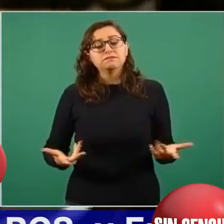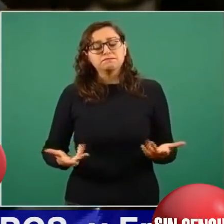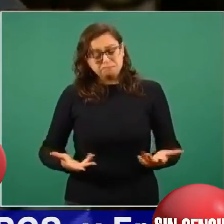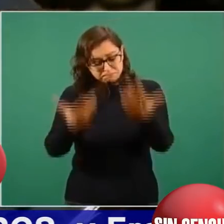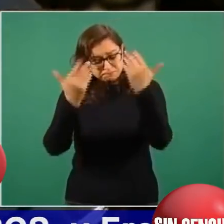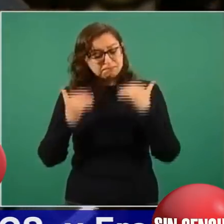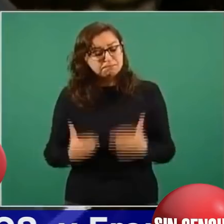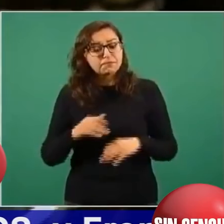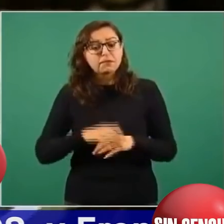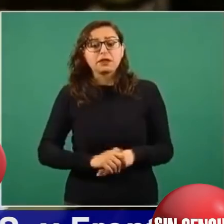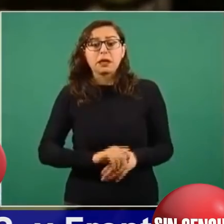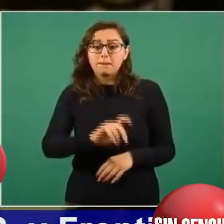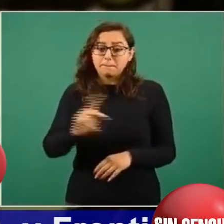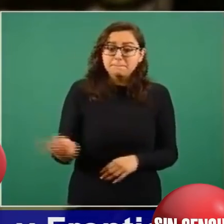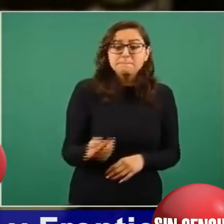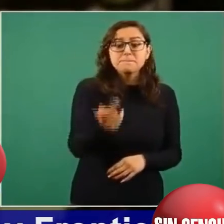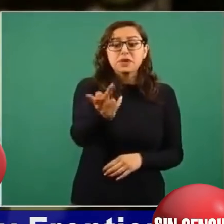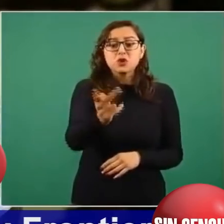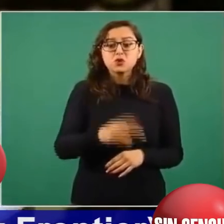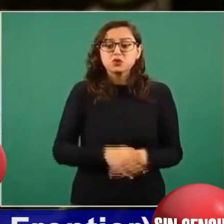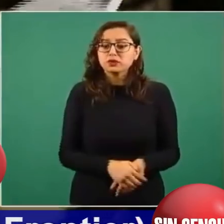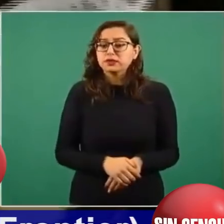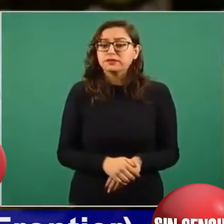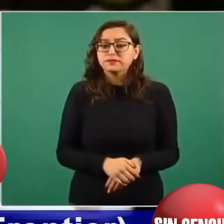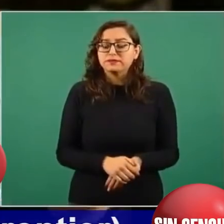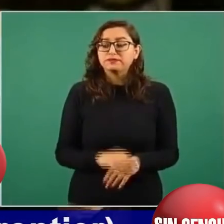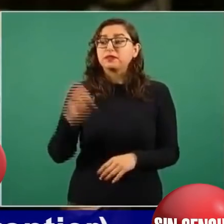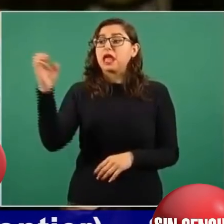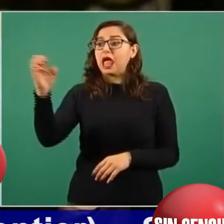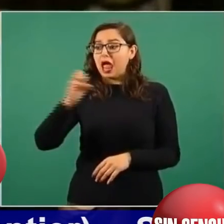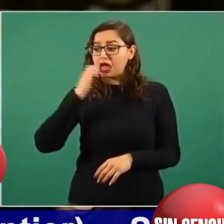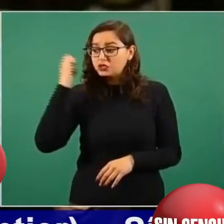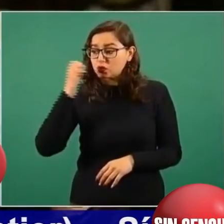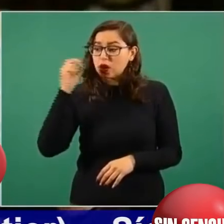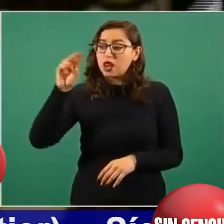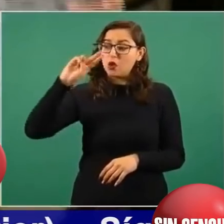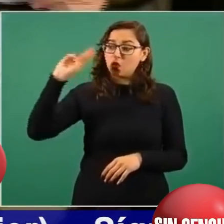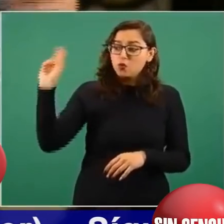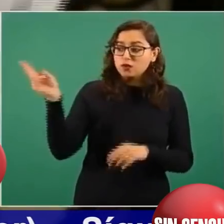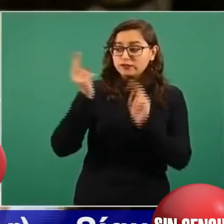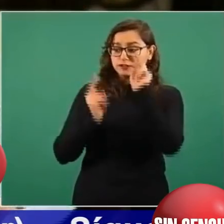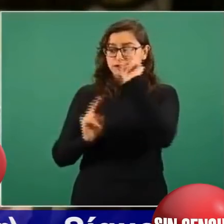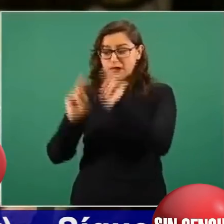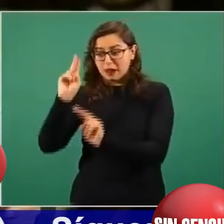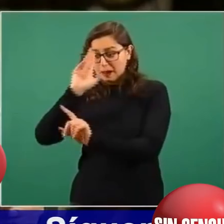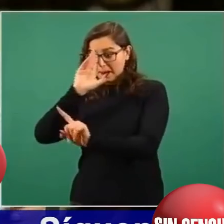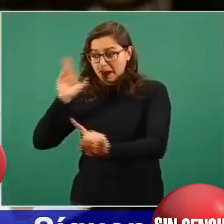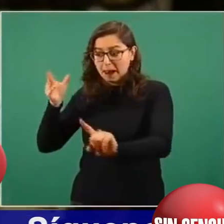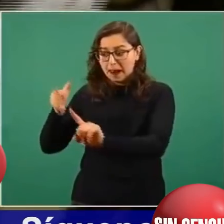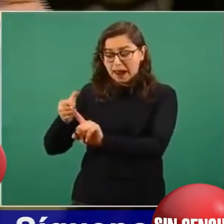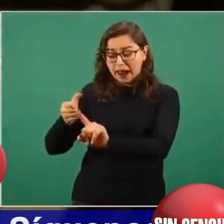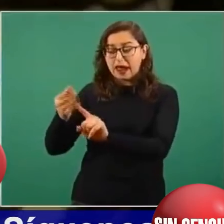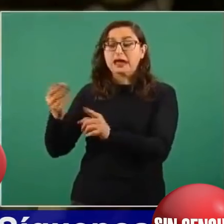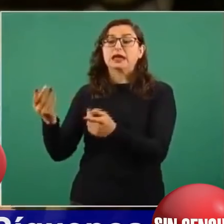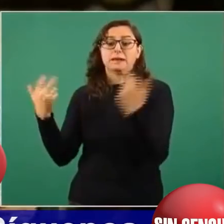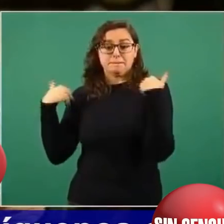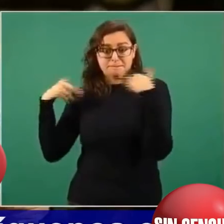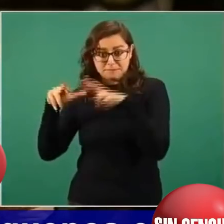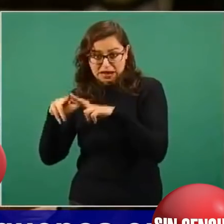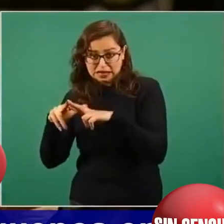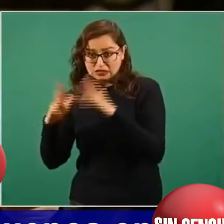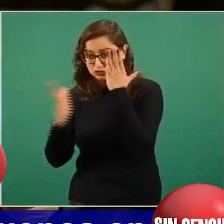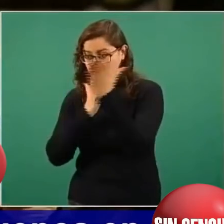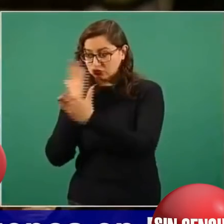el rescate de las escuelas normales, tanto públicas, tanto de asociaciones civiles y tanto